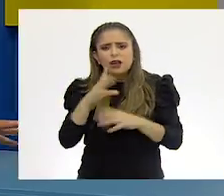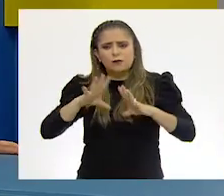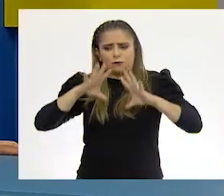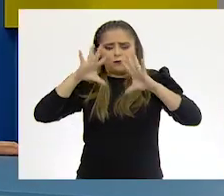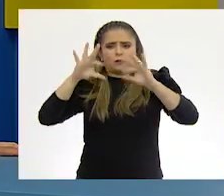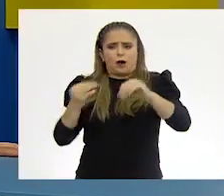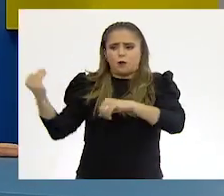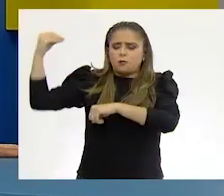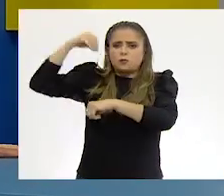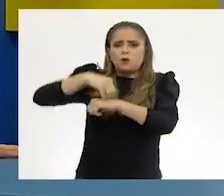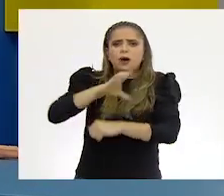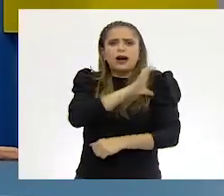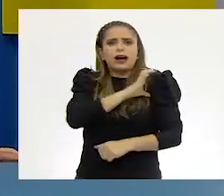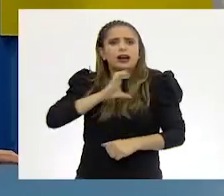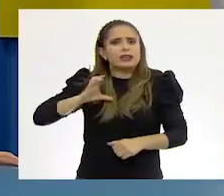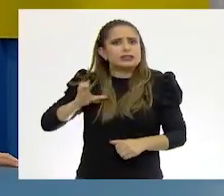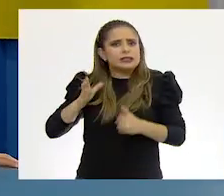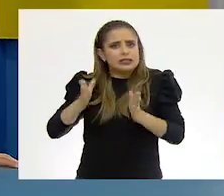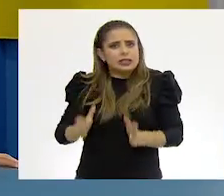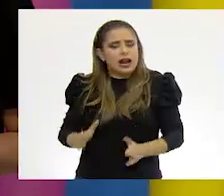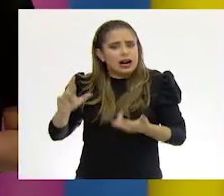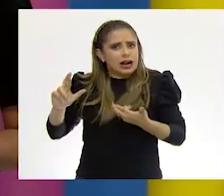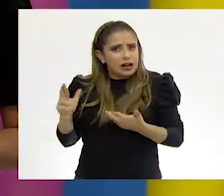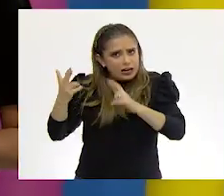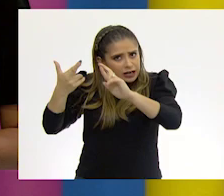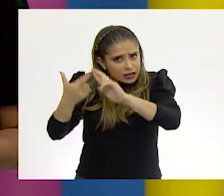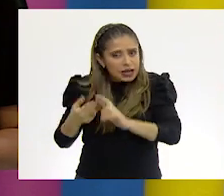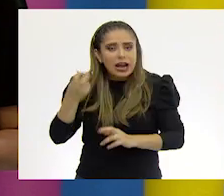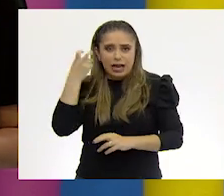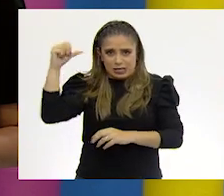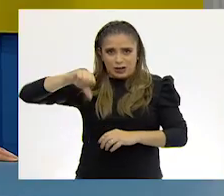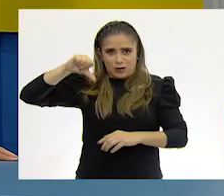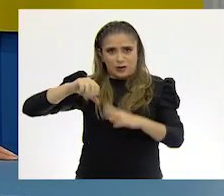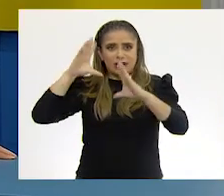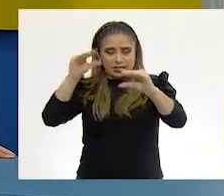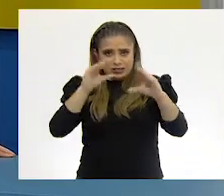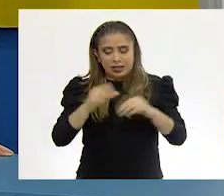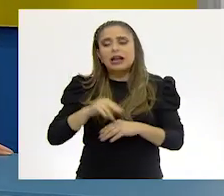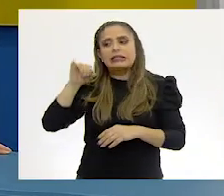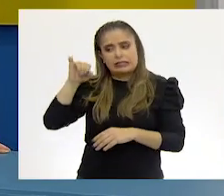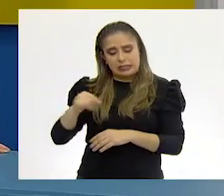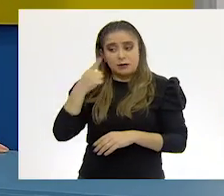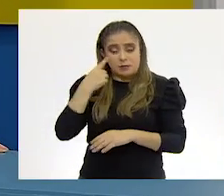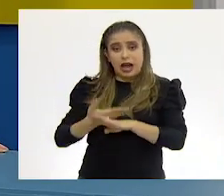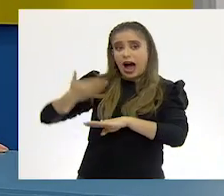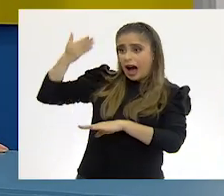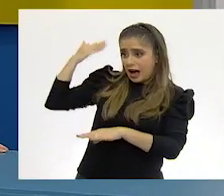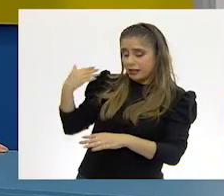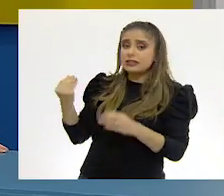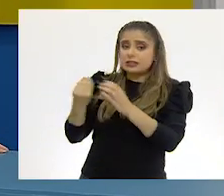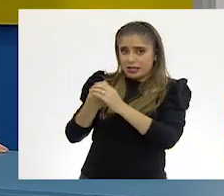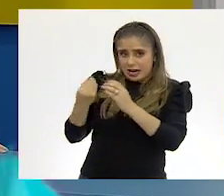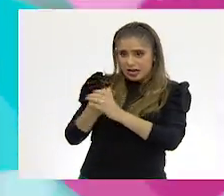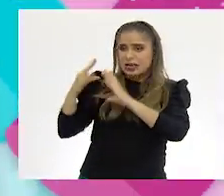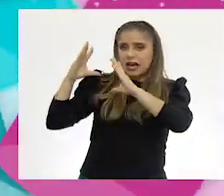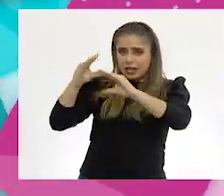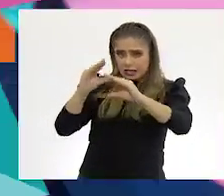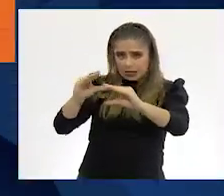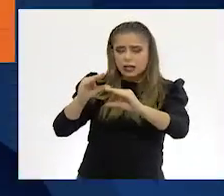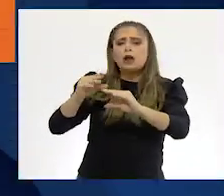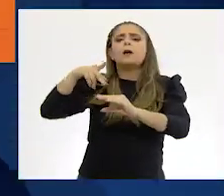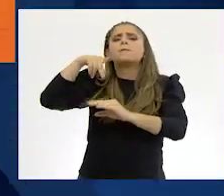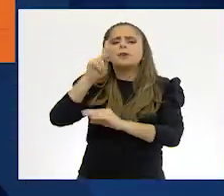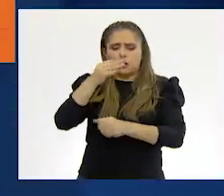Es correcto, María. Muy bien. Pero antes de recuperar lo visto en la clase anterior, mencionaré los materiales